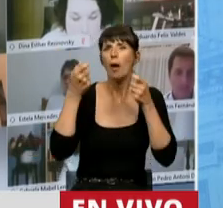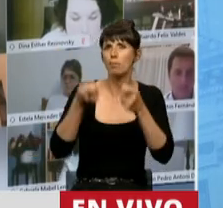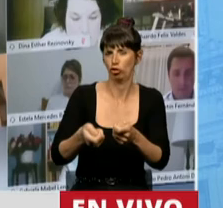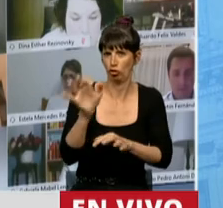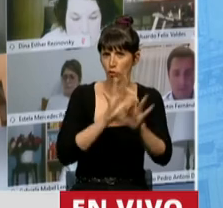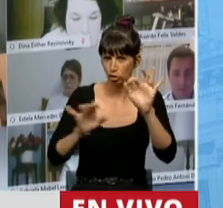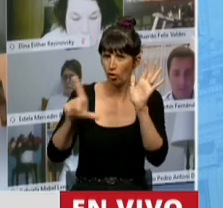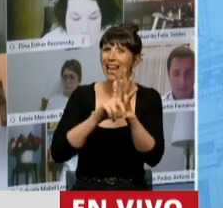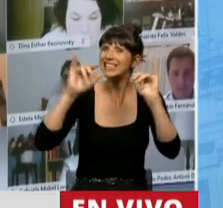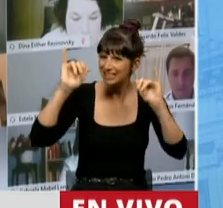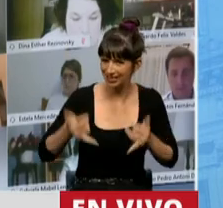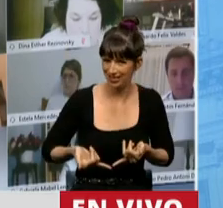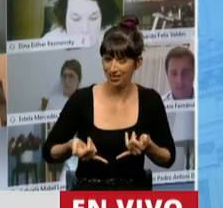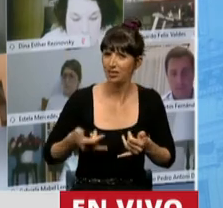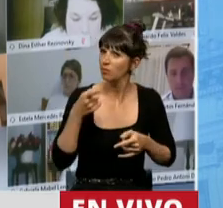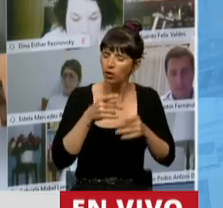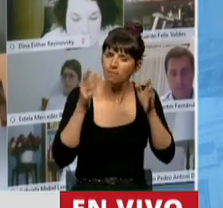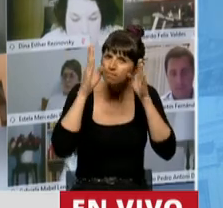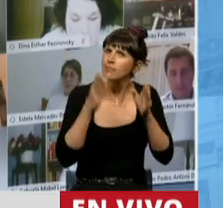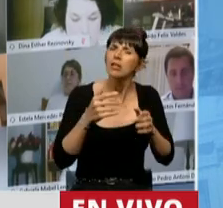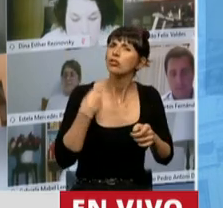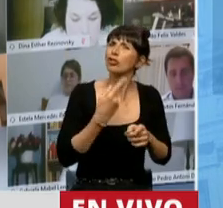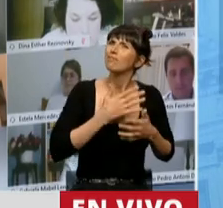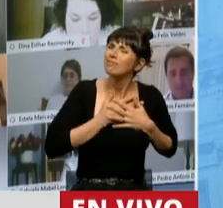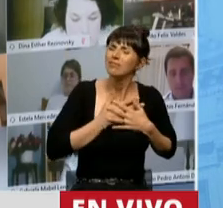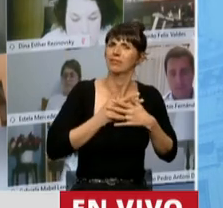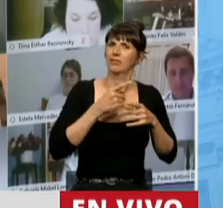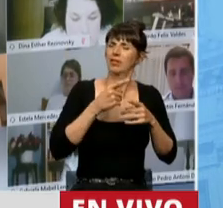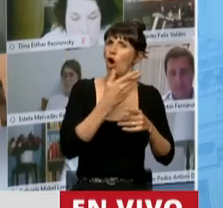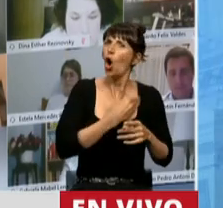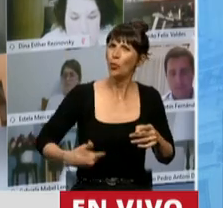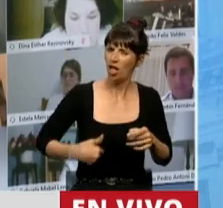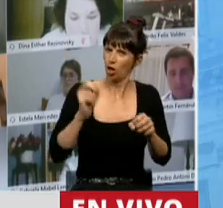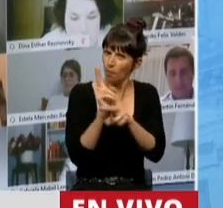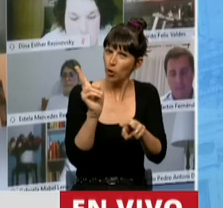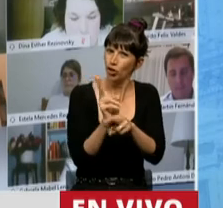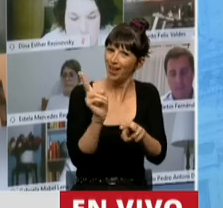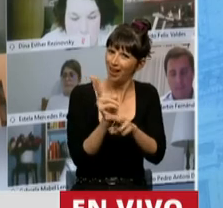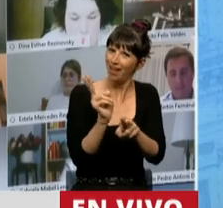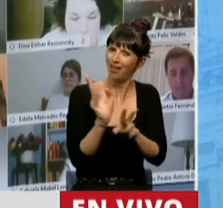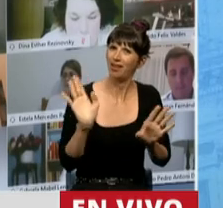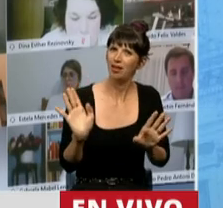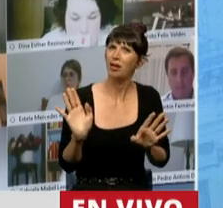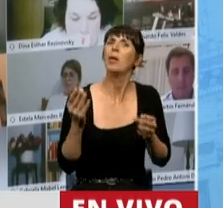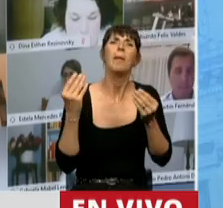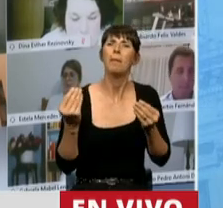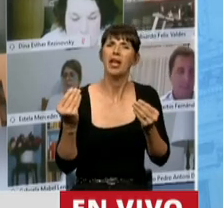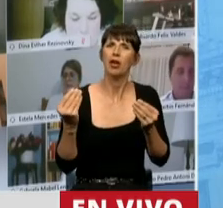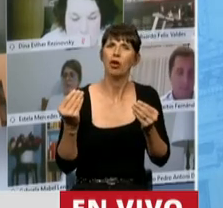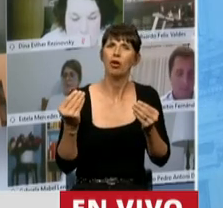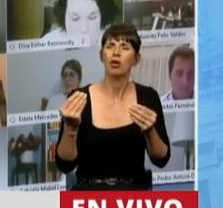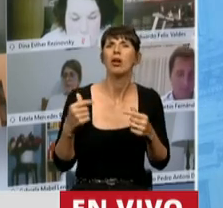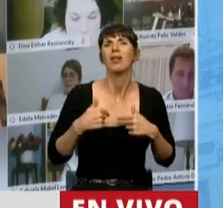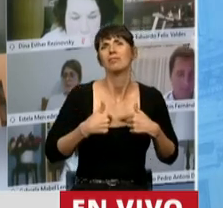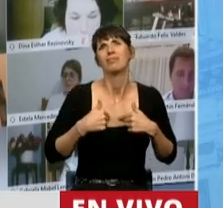un compromiso con la gobernabilidad, porque creo que son necesarias las cosas que he enunciado en un principio, pero no nos creemos ni en la